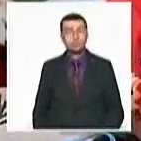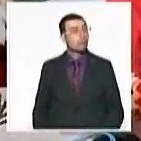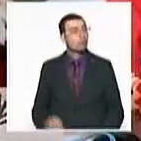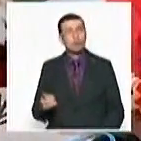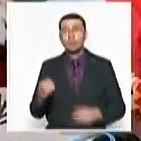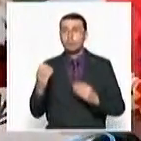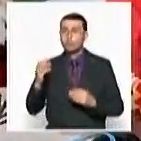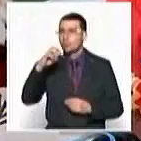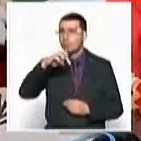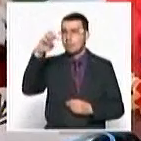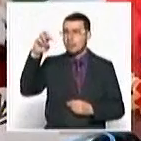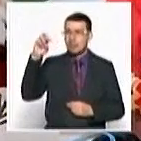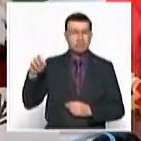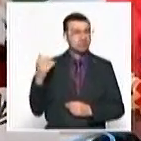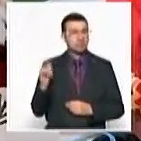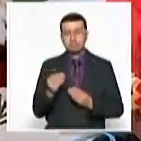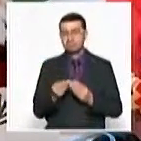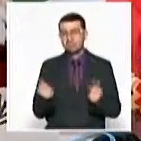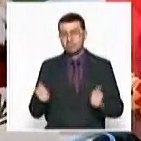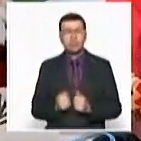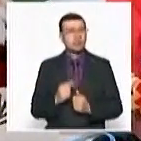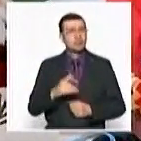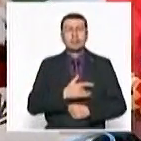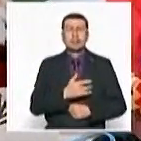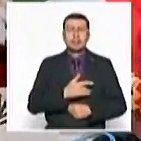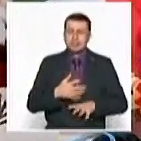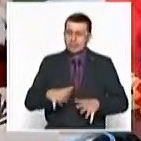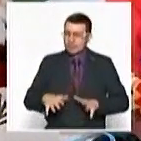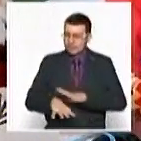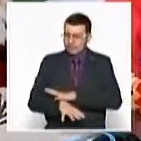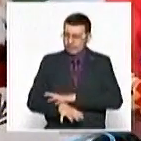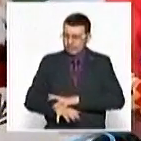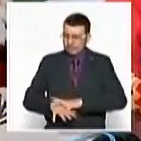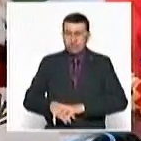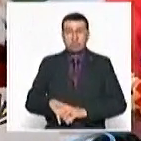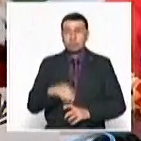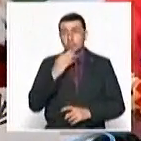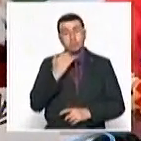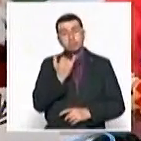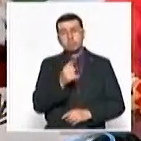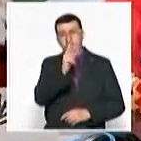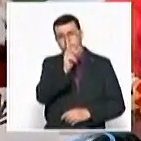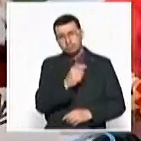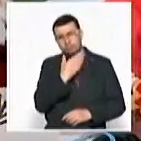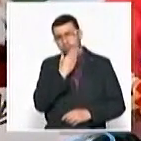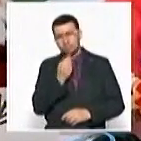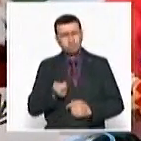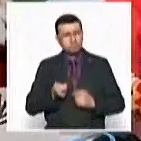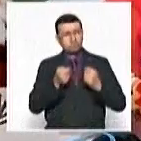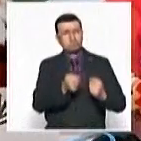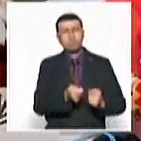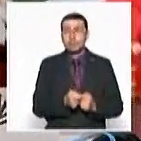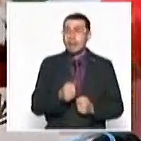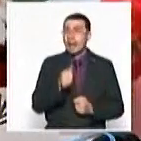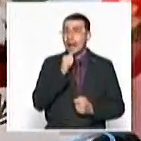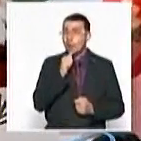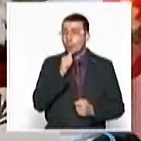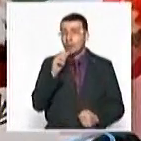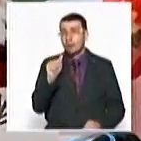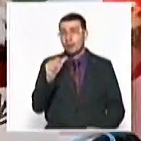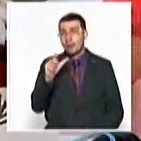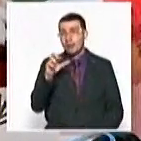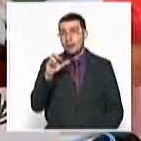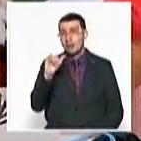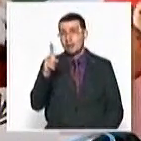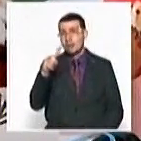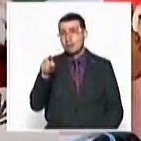muchos países por los efectos secundarios que tienen. Yo, por ejemplo, a estos pacientes le daría el agua de alpiste, remojar el